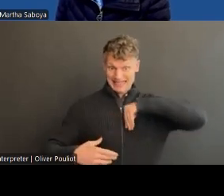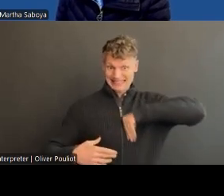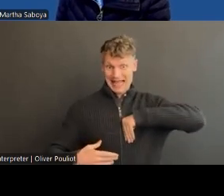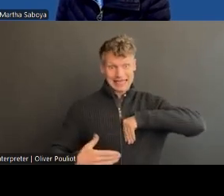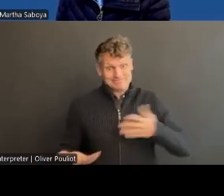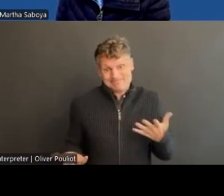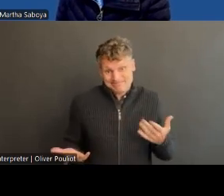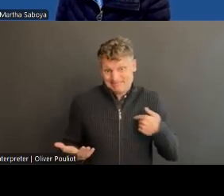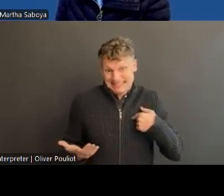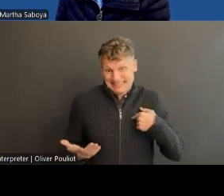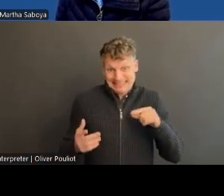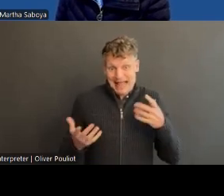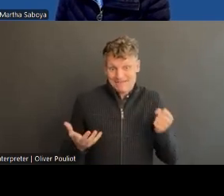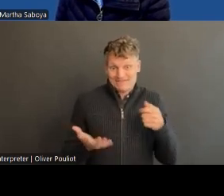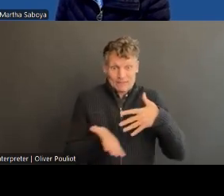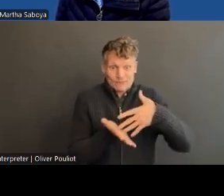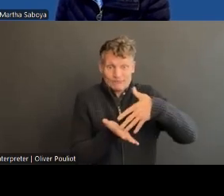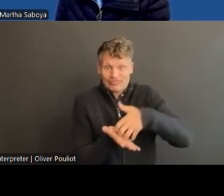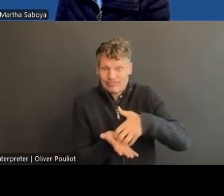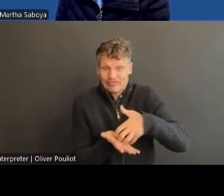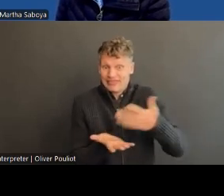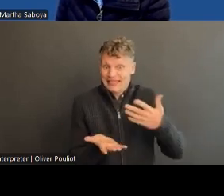entonces hace